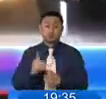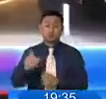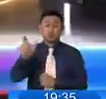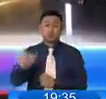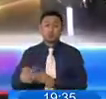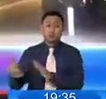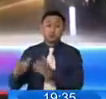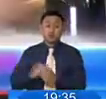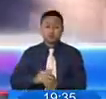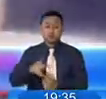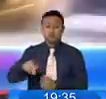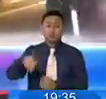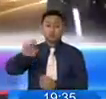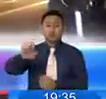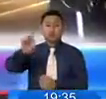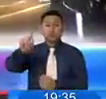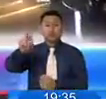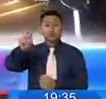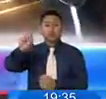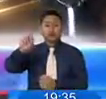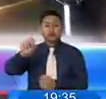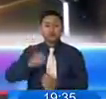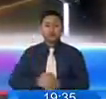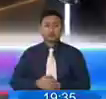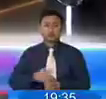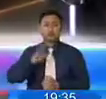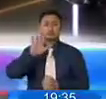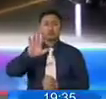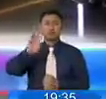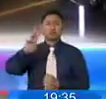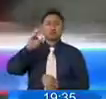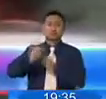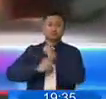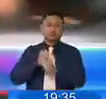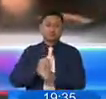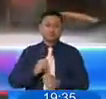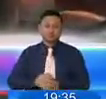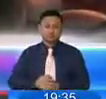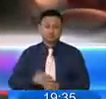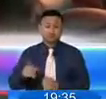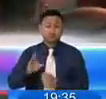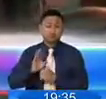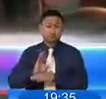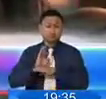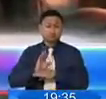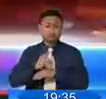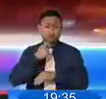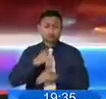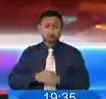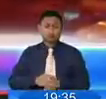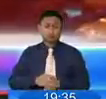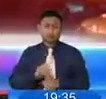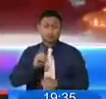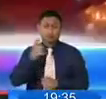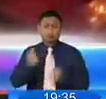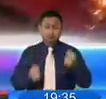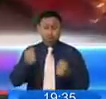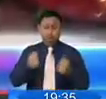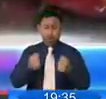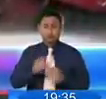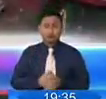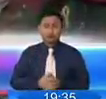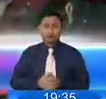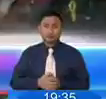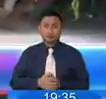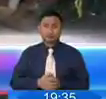identificado como Pedro Nolasco Rodríguez Holguín, de 56 años. Según los testigos, un primer vehículo habría